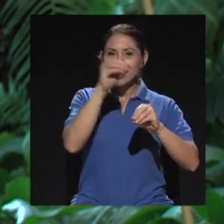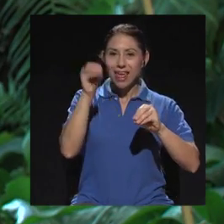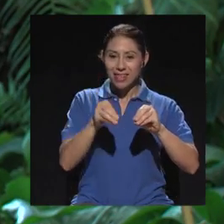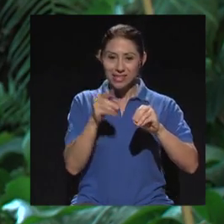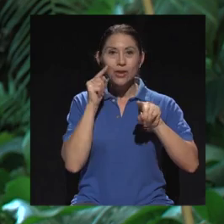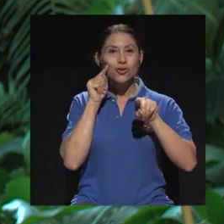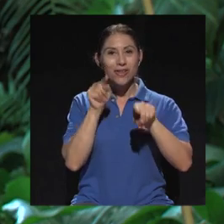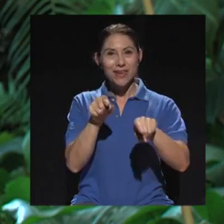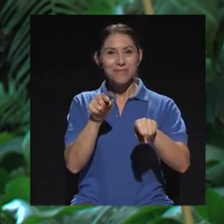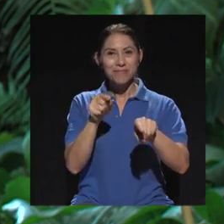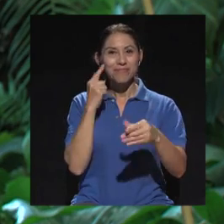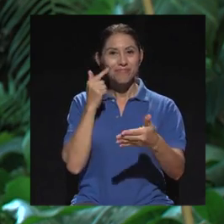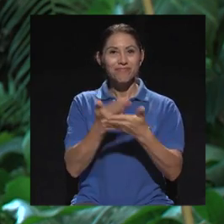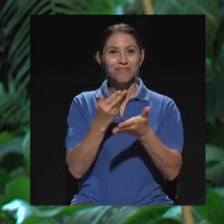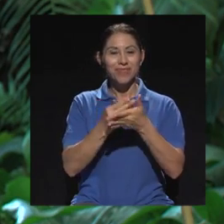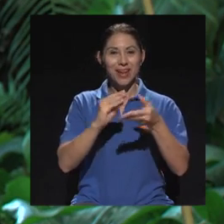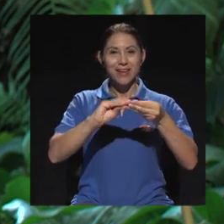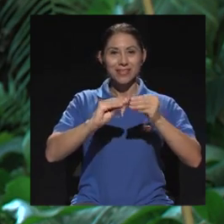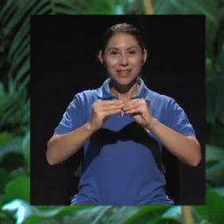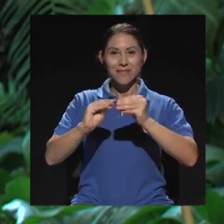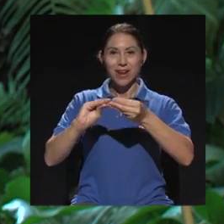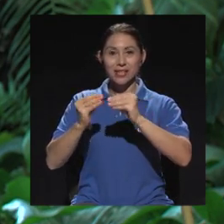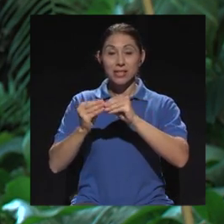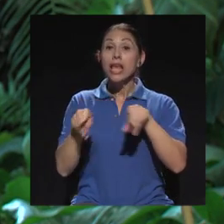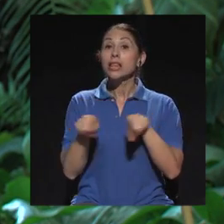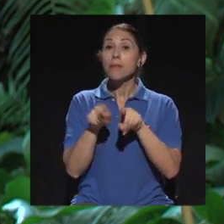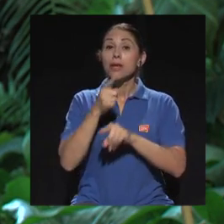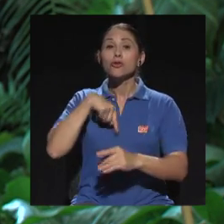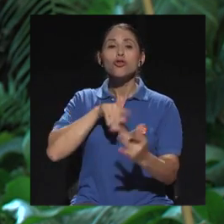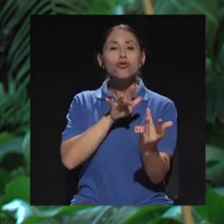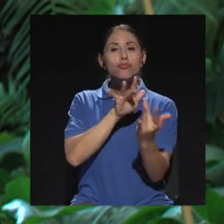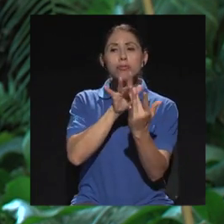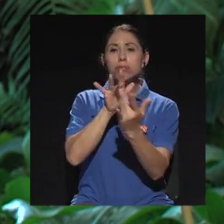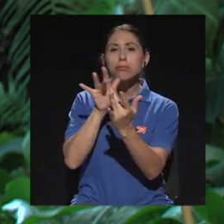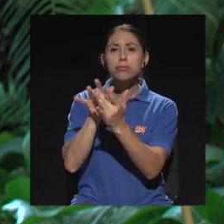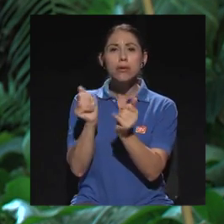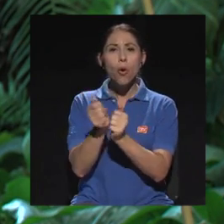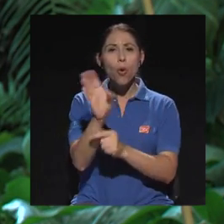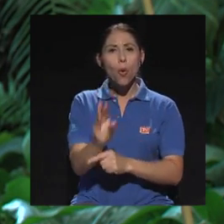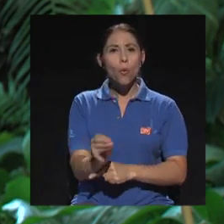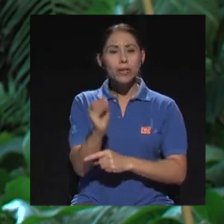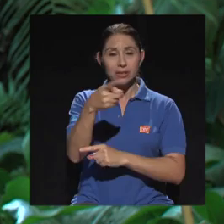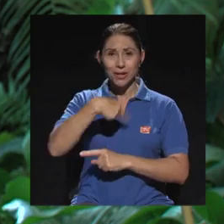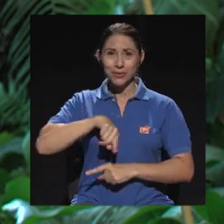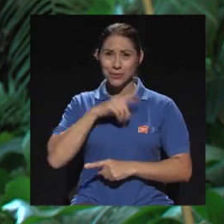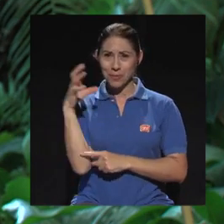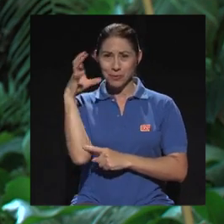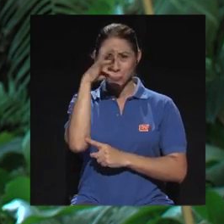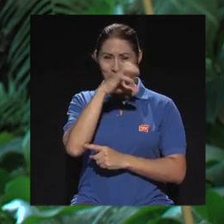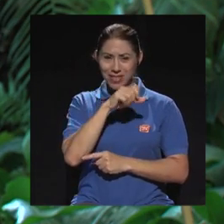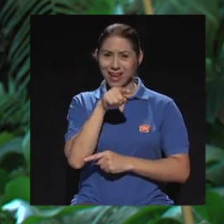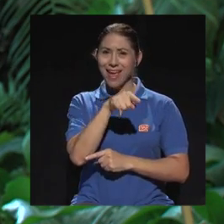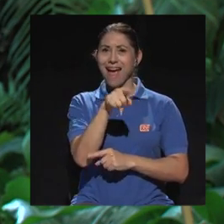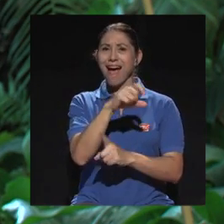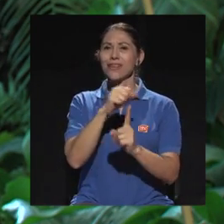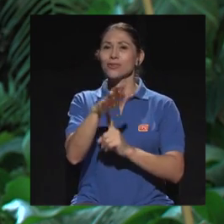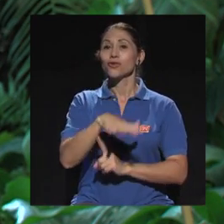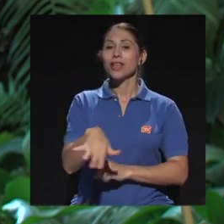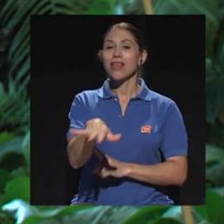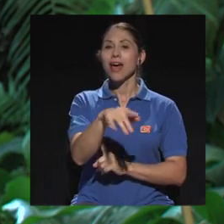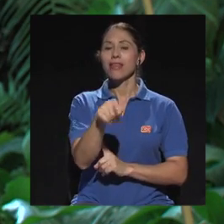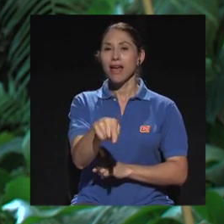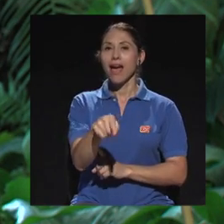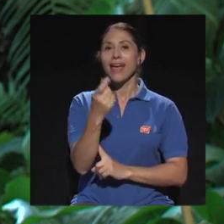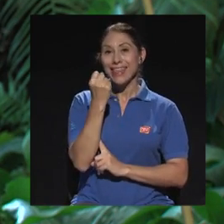en cifras. Y también, bueno, con la convivencia con los jóvenes nos damos cuenta que estamos en una sociedad en la que entender a los adolescentes